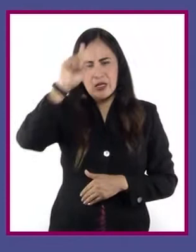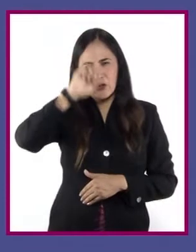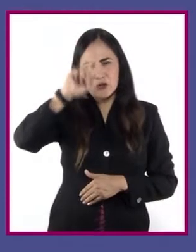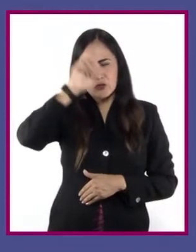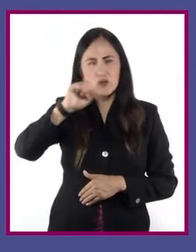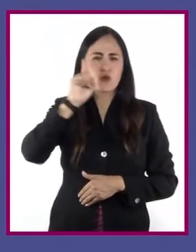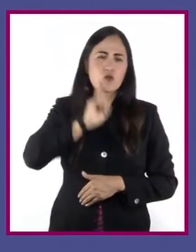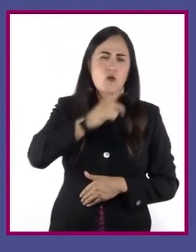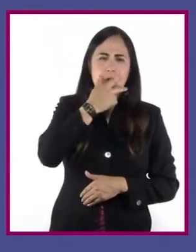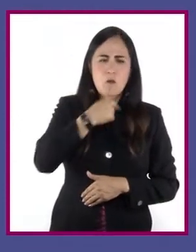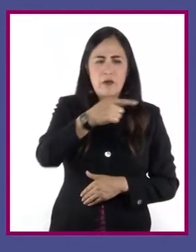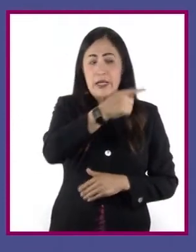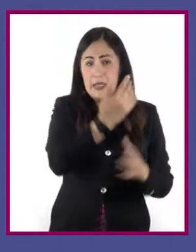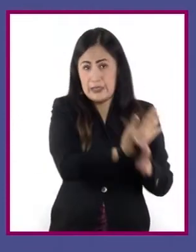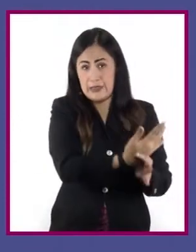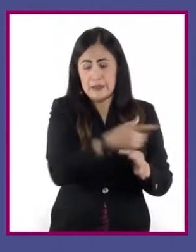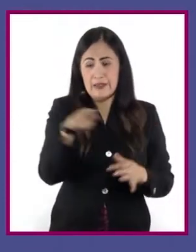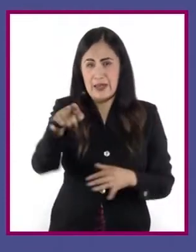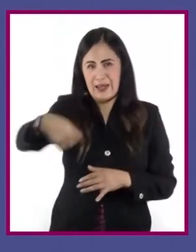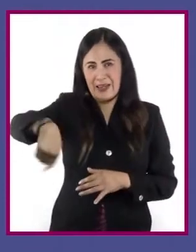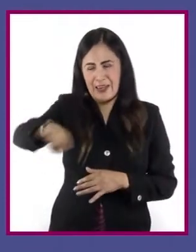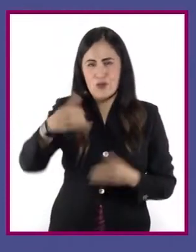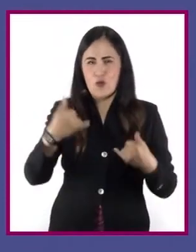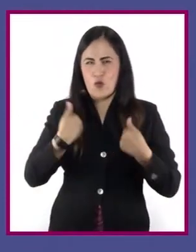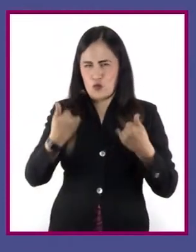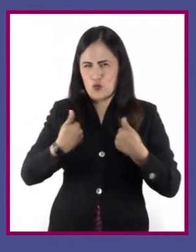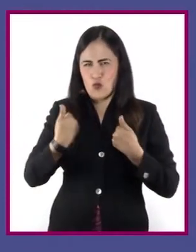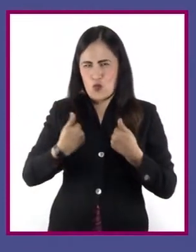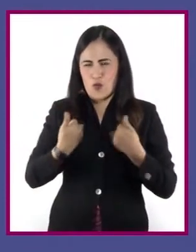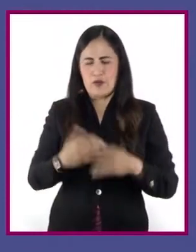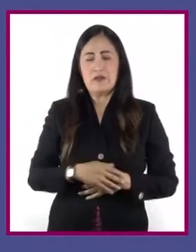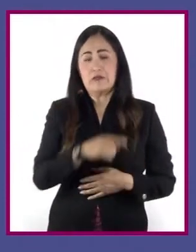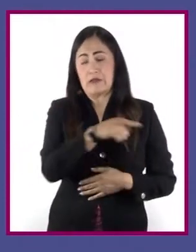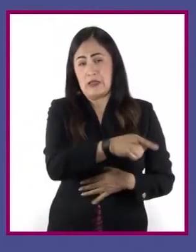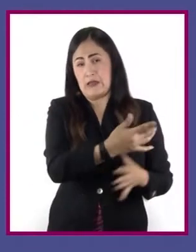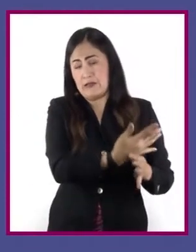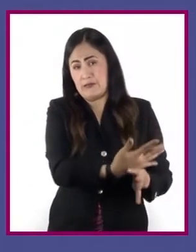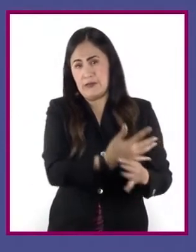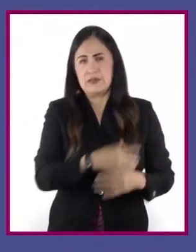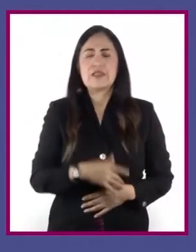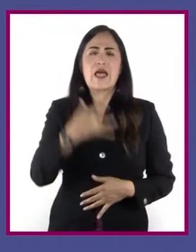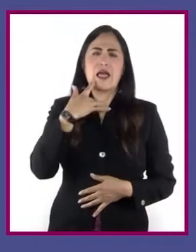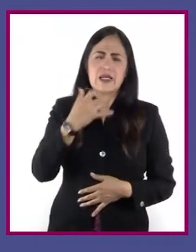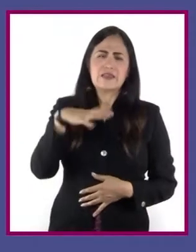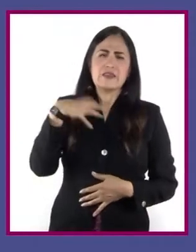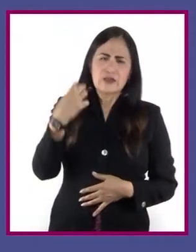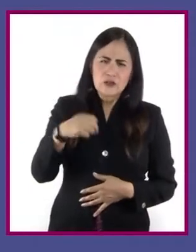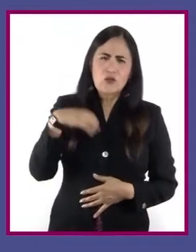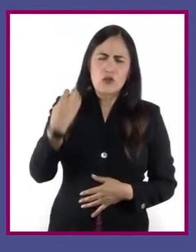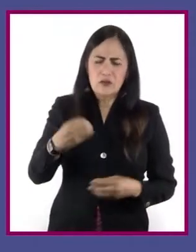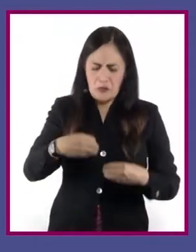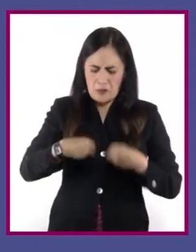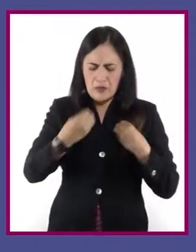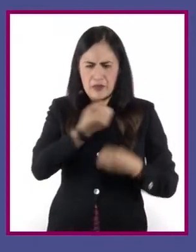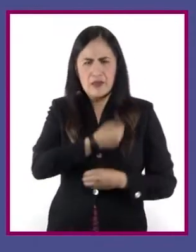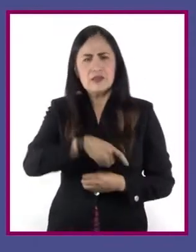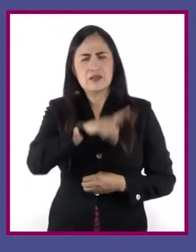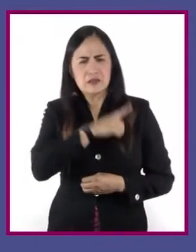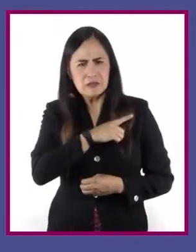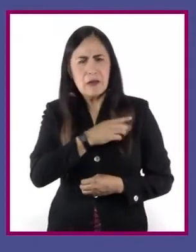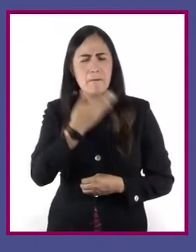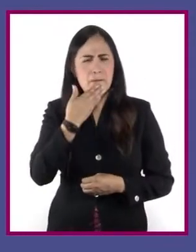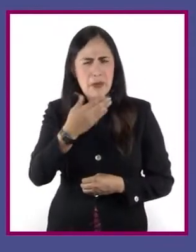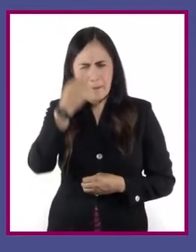da a las y los adolescentes para cerrar, pues habla acerca del esfuerzo y el llevar una vida sana para lograr lo que se